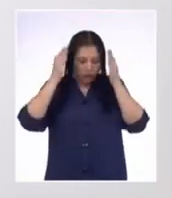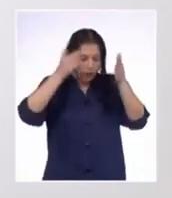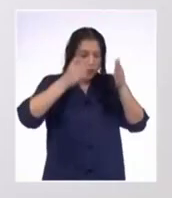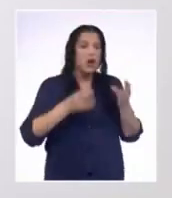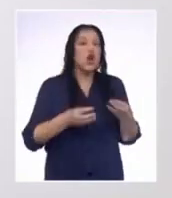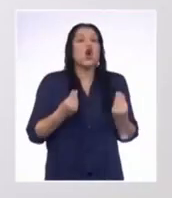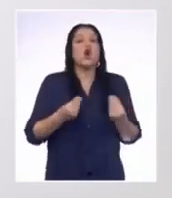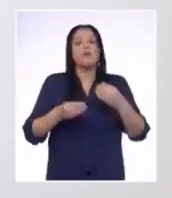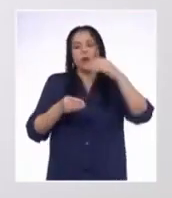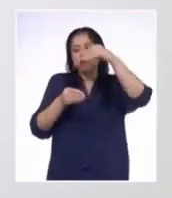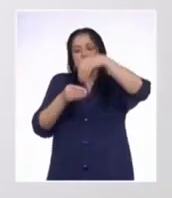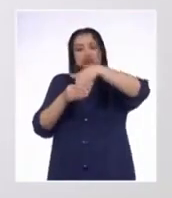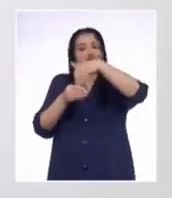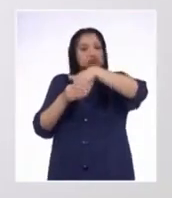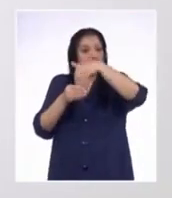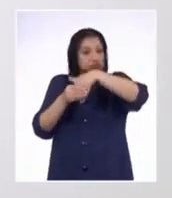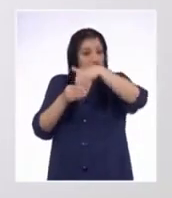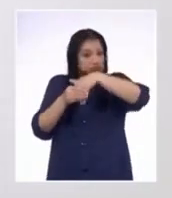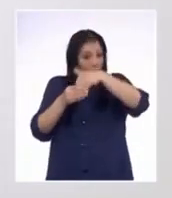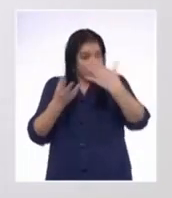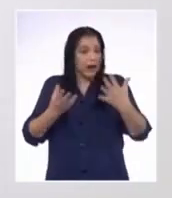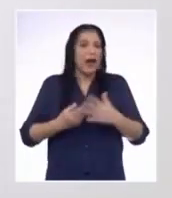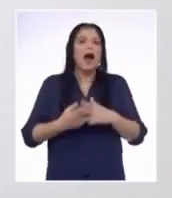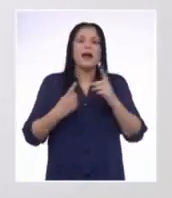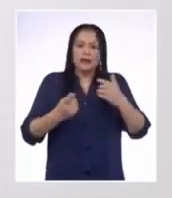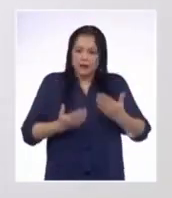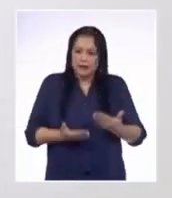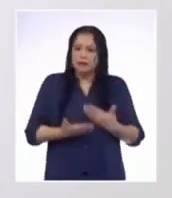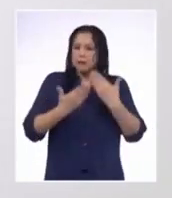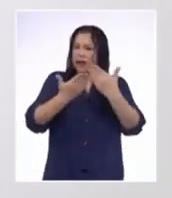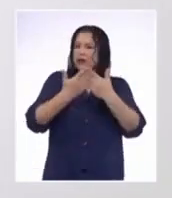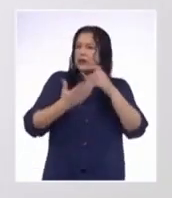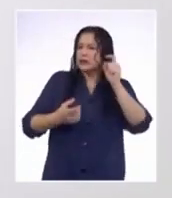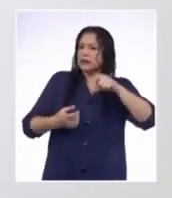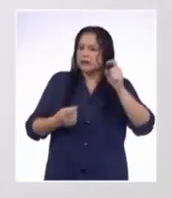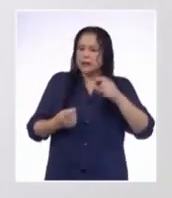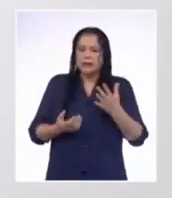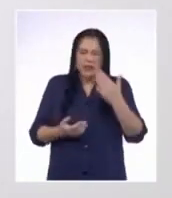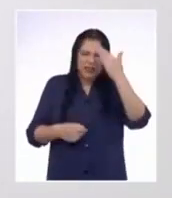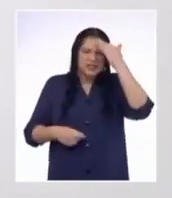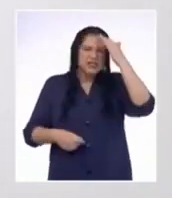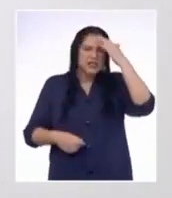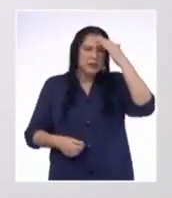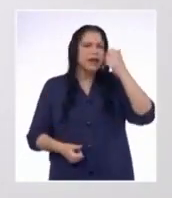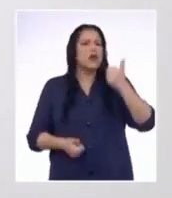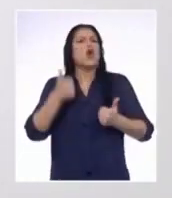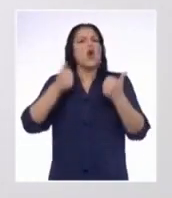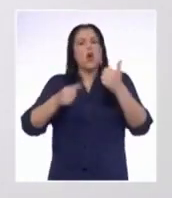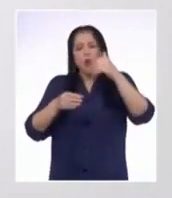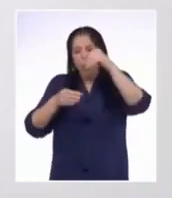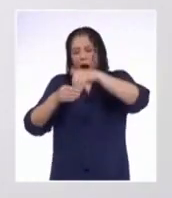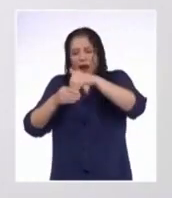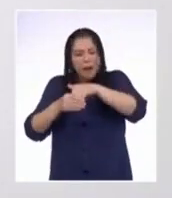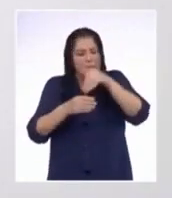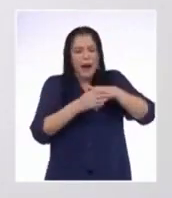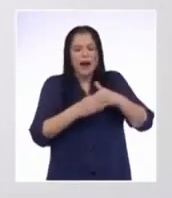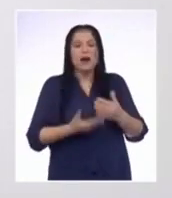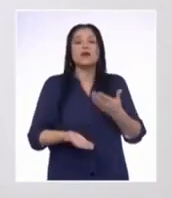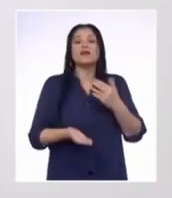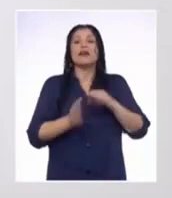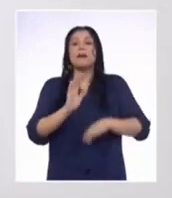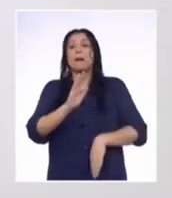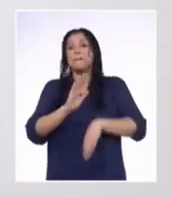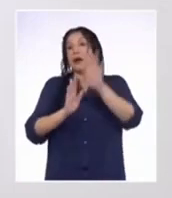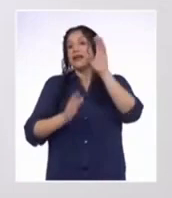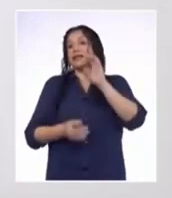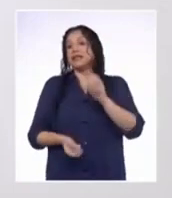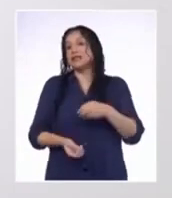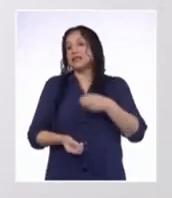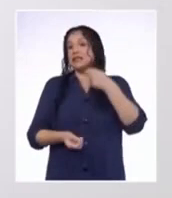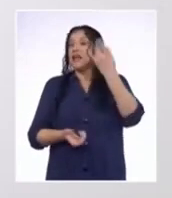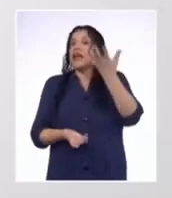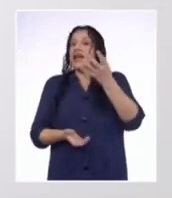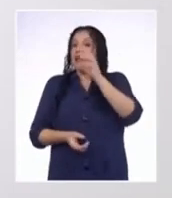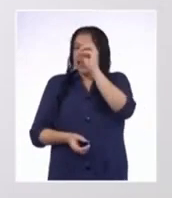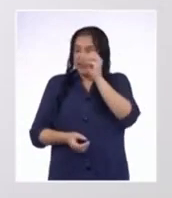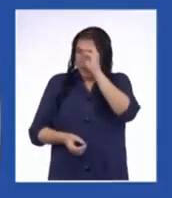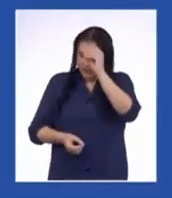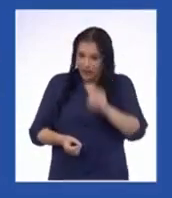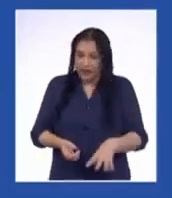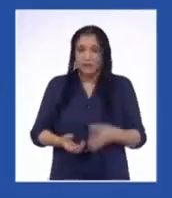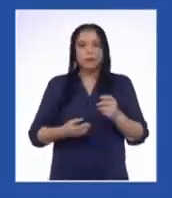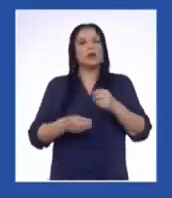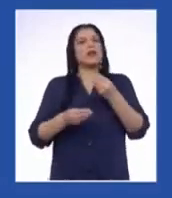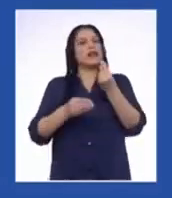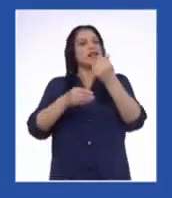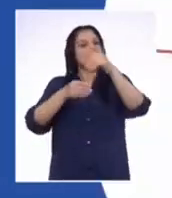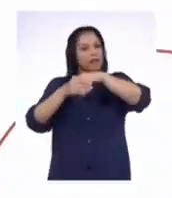ahorro. Efectivamente, y se planteó la necesidad de identificar qué entidad bancaria ofrecía mayor interés por un depósito a